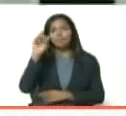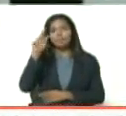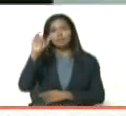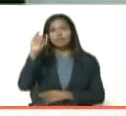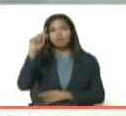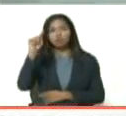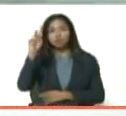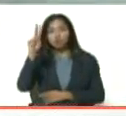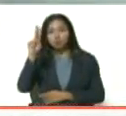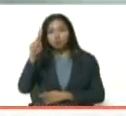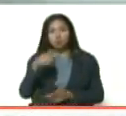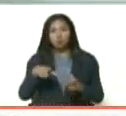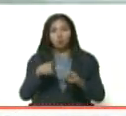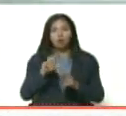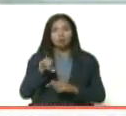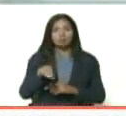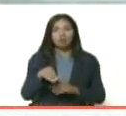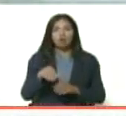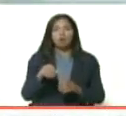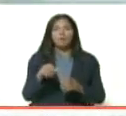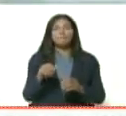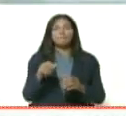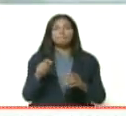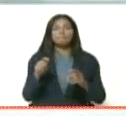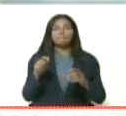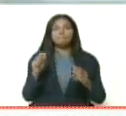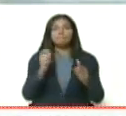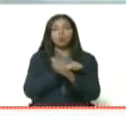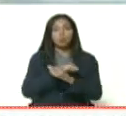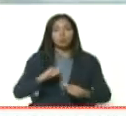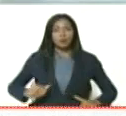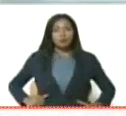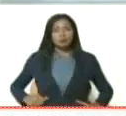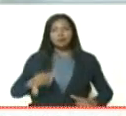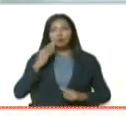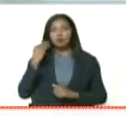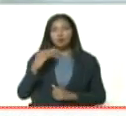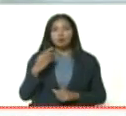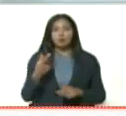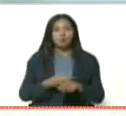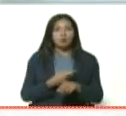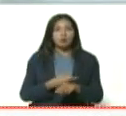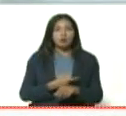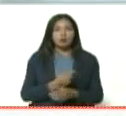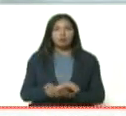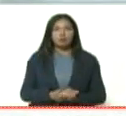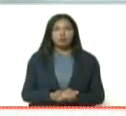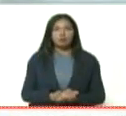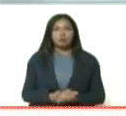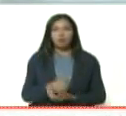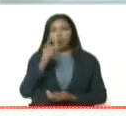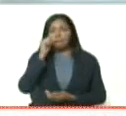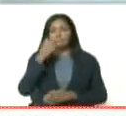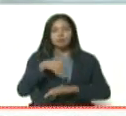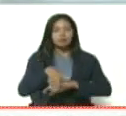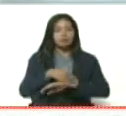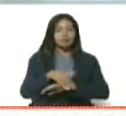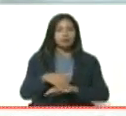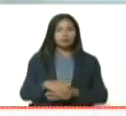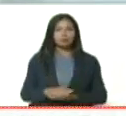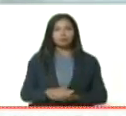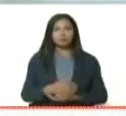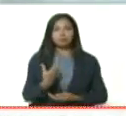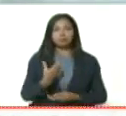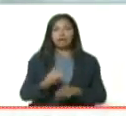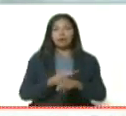municipio Esteller, estado Portuguesa. Allá está el joven gobernador Rafael Calles, querido compañero.